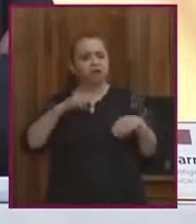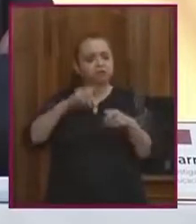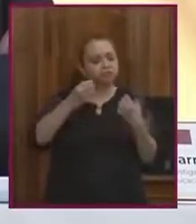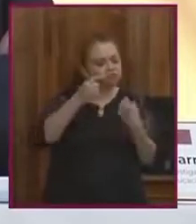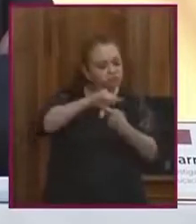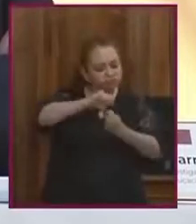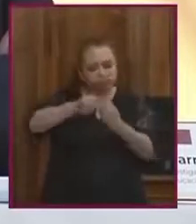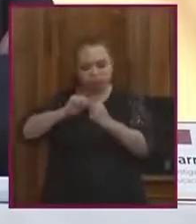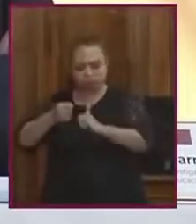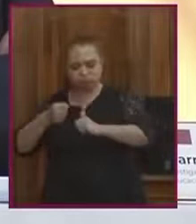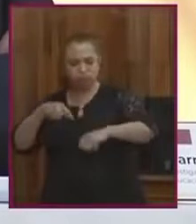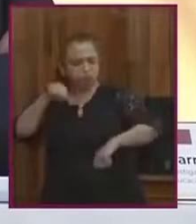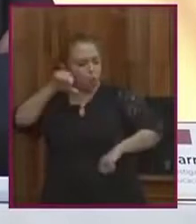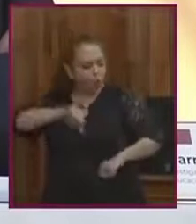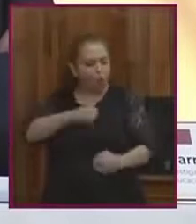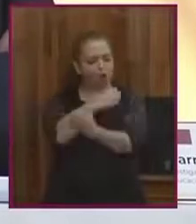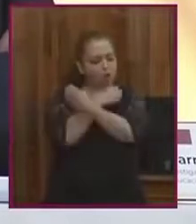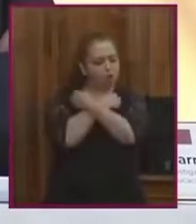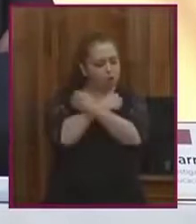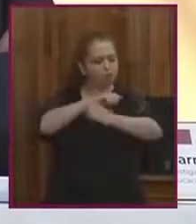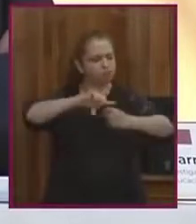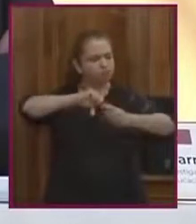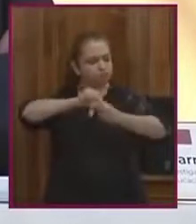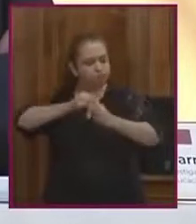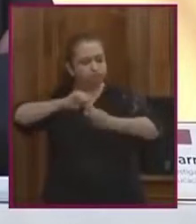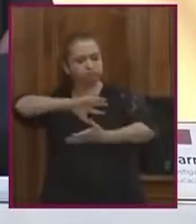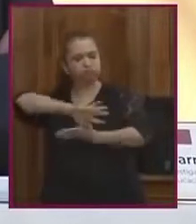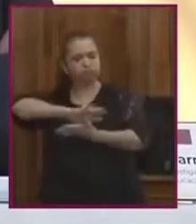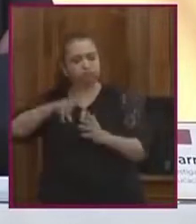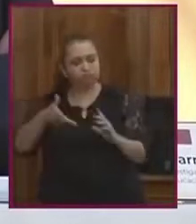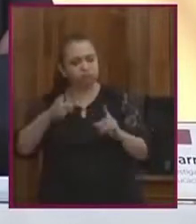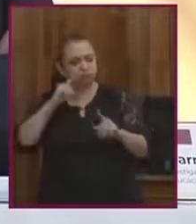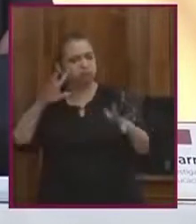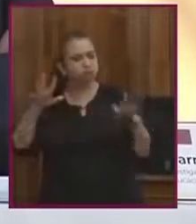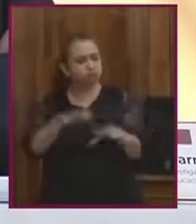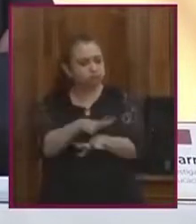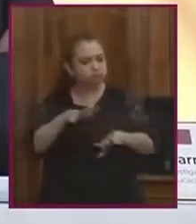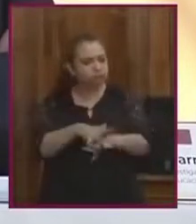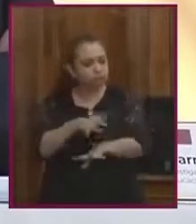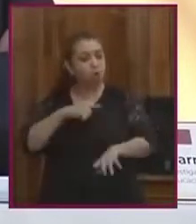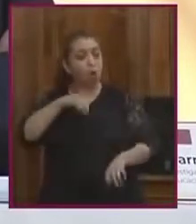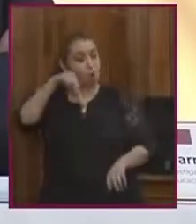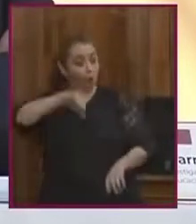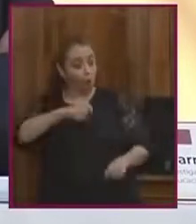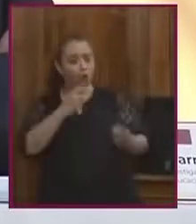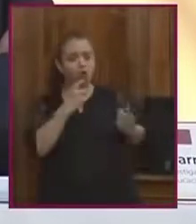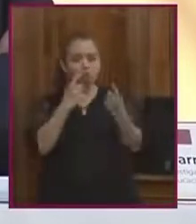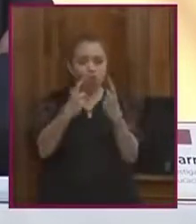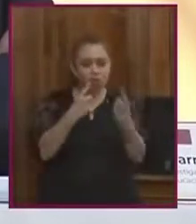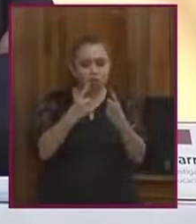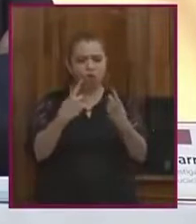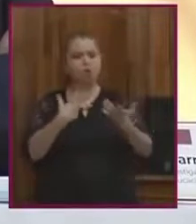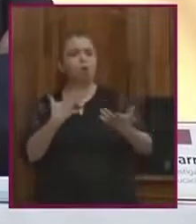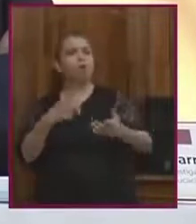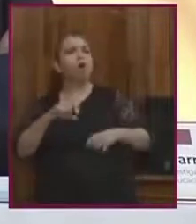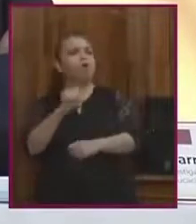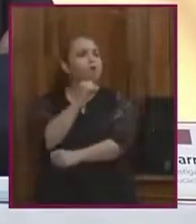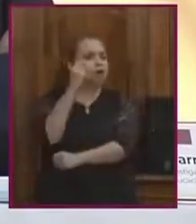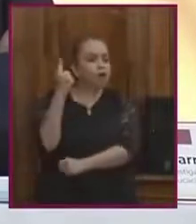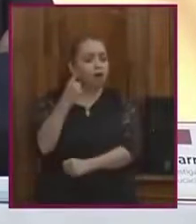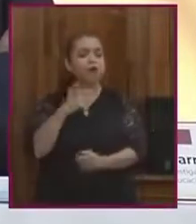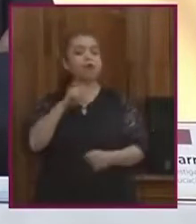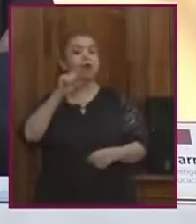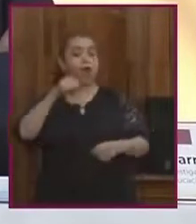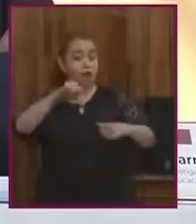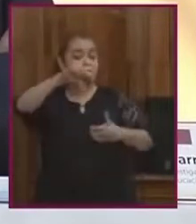nacional. Hoy iniciamos el diálogo con la comunidad académica de manera presencial como en línea